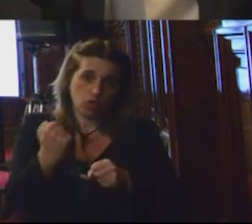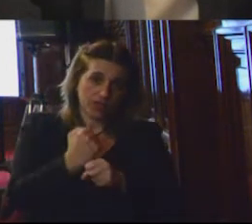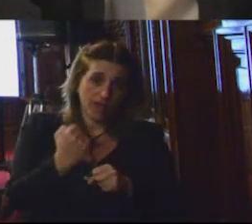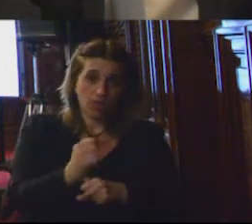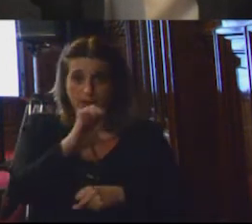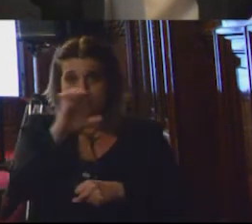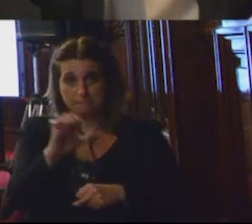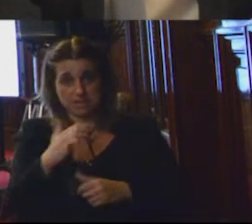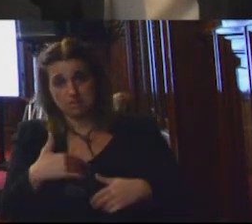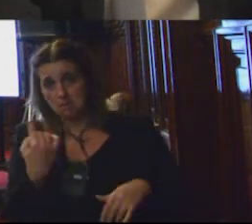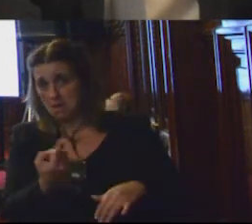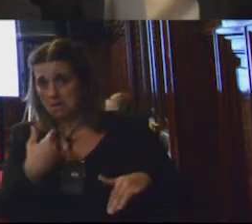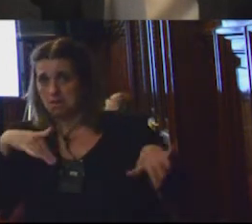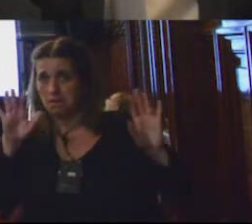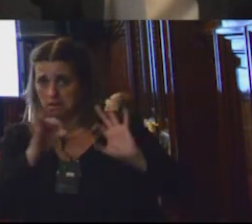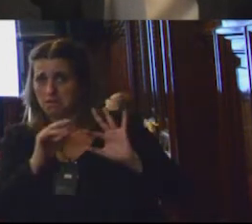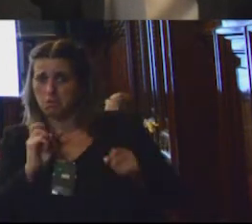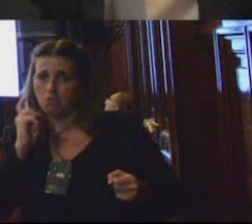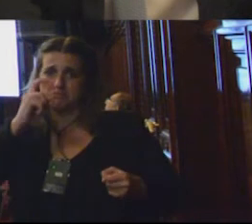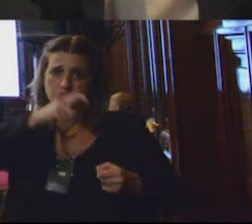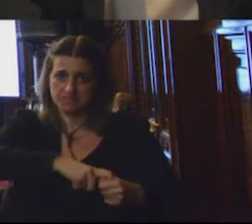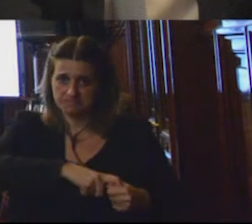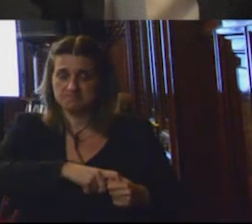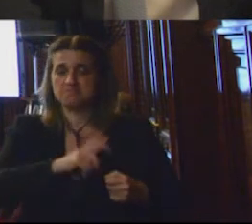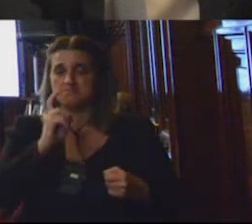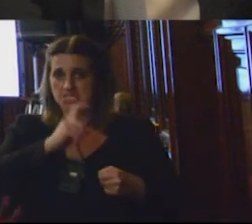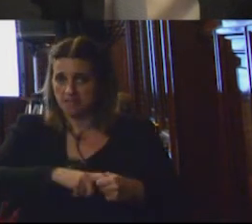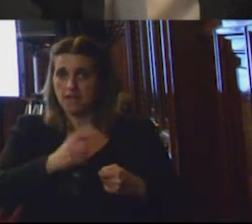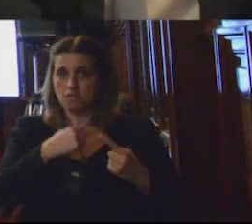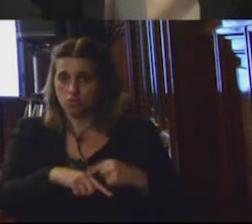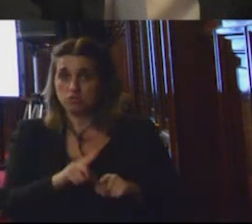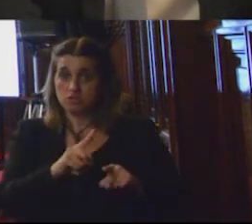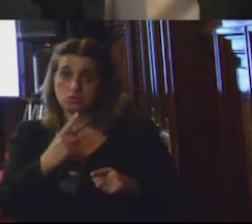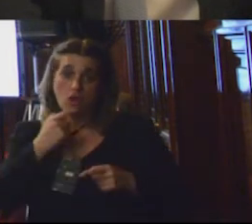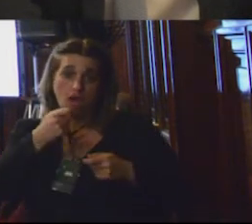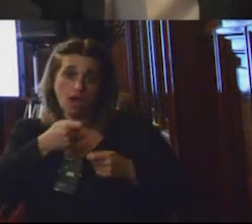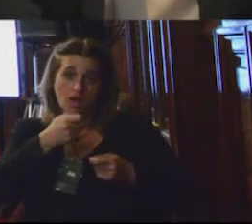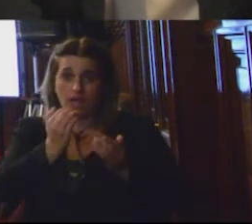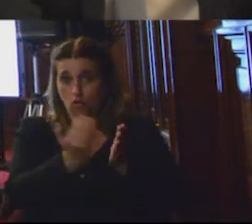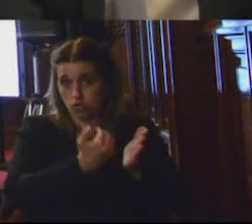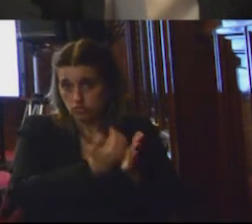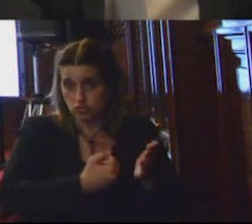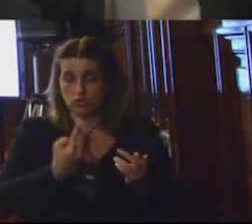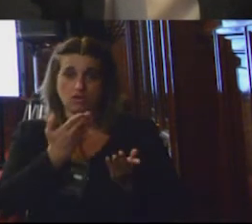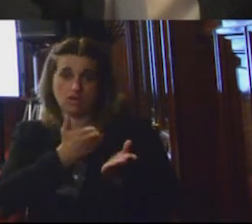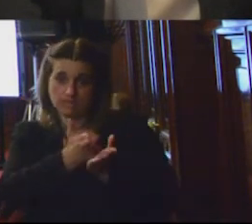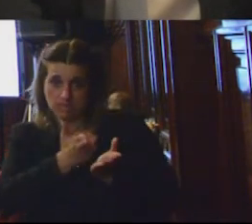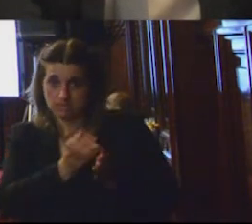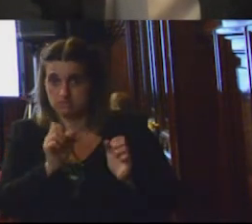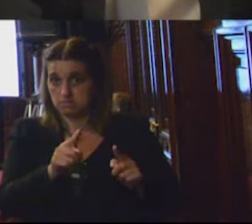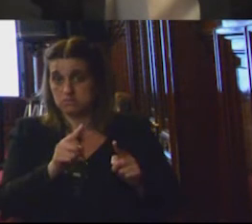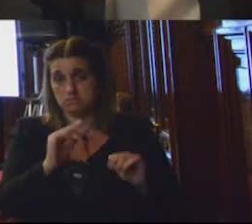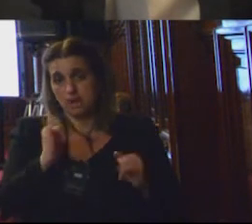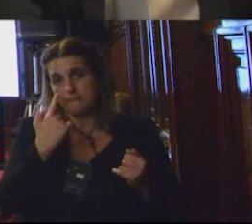que livremente se associam a uma entidade sindical. La contribución asistencial prevista en